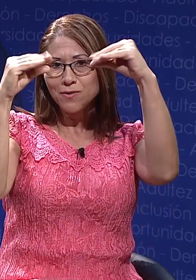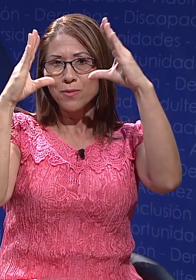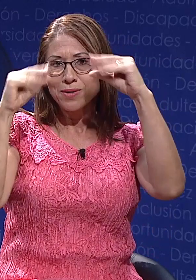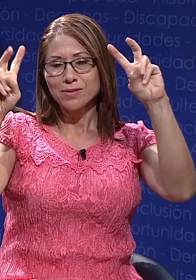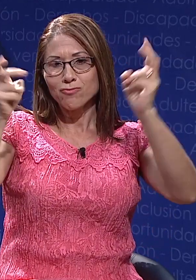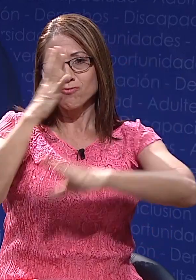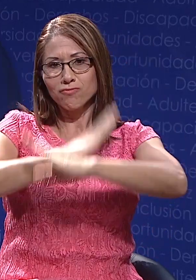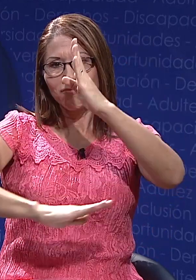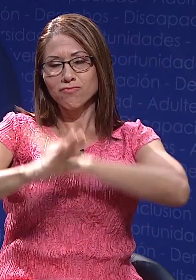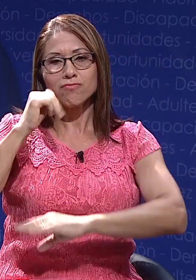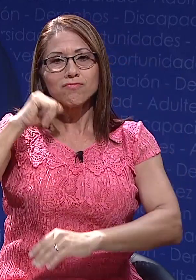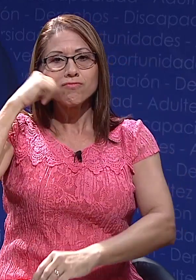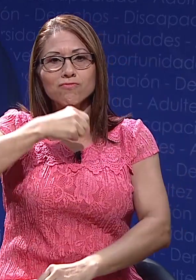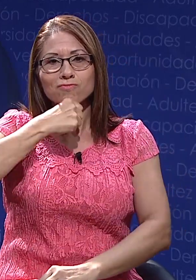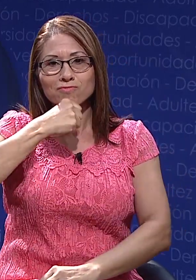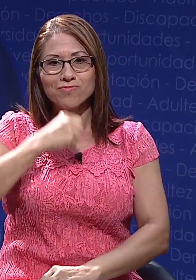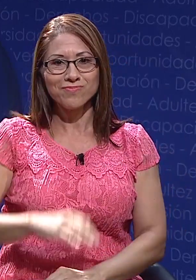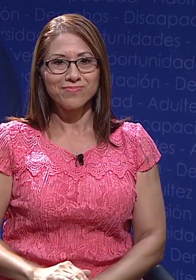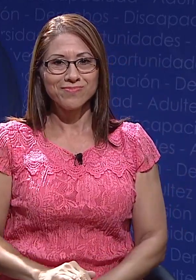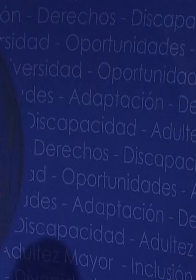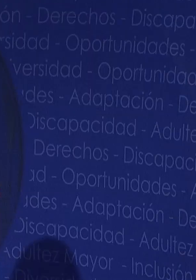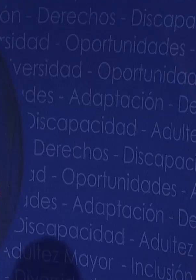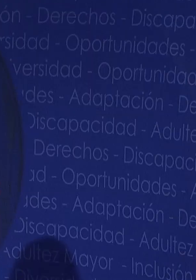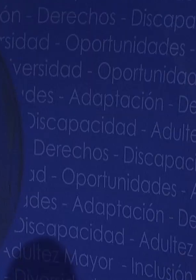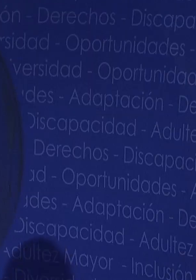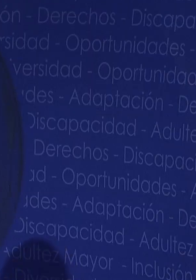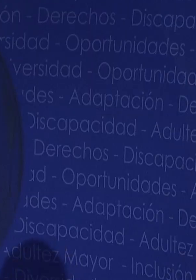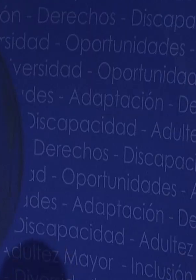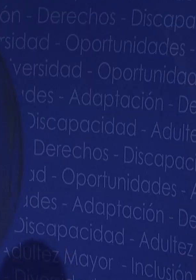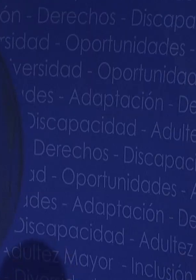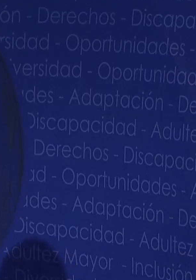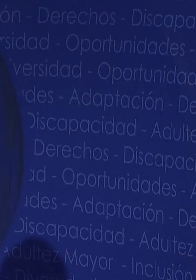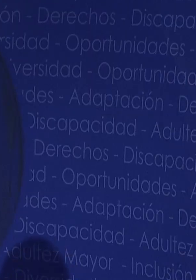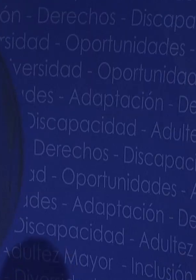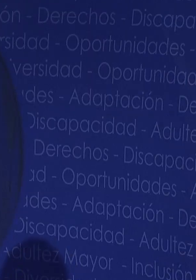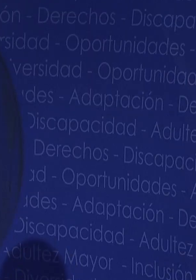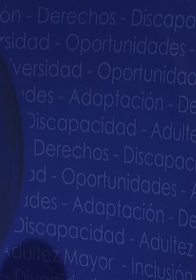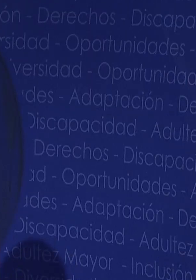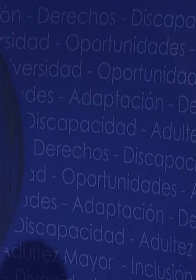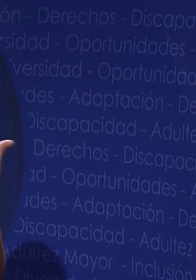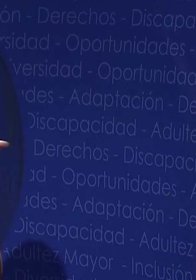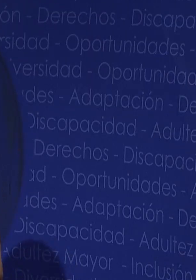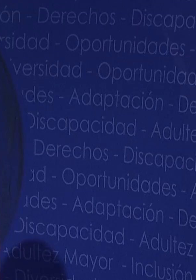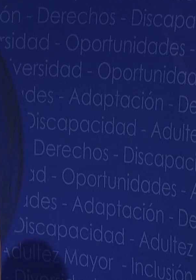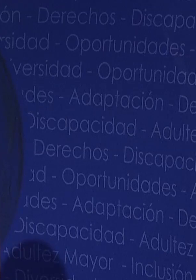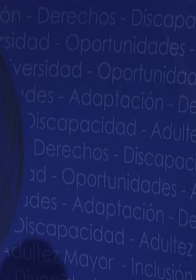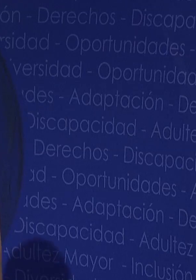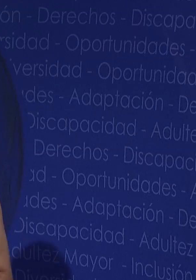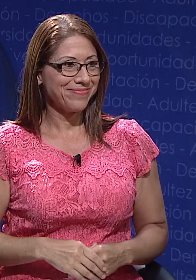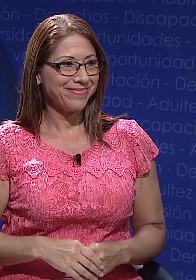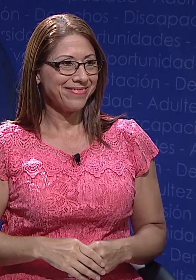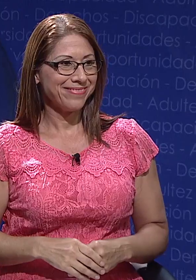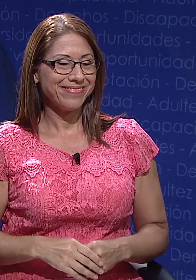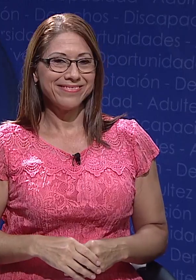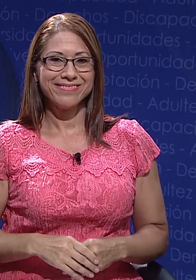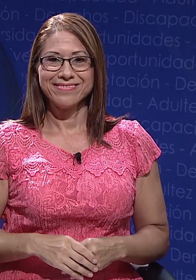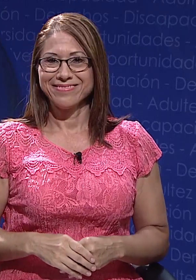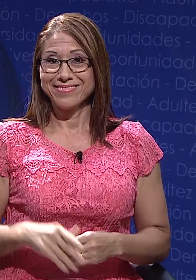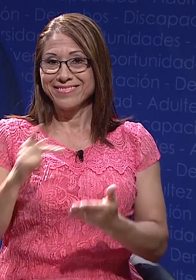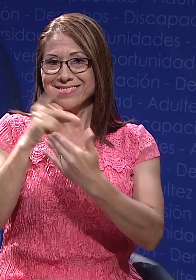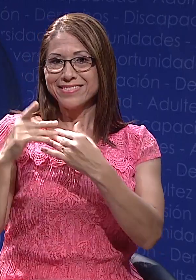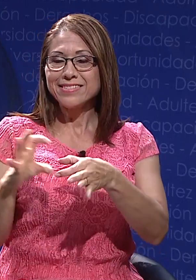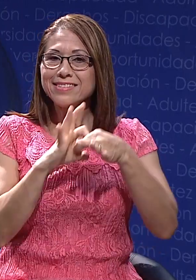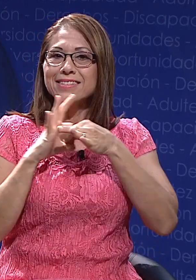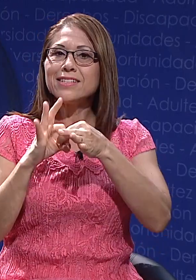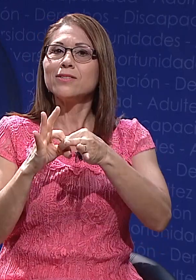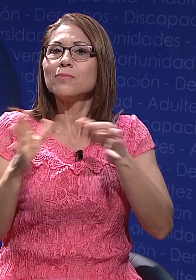sobre discapacidad y adultez mayor gracias por su preferencia feliz semana en nexos